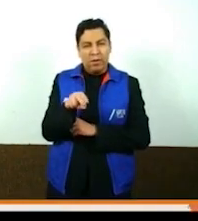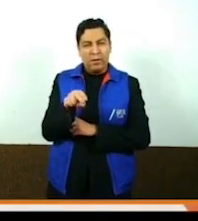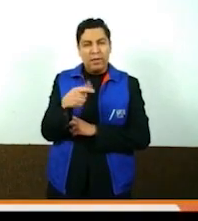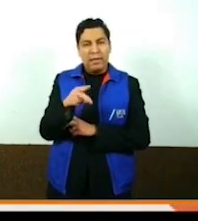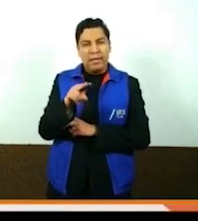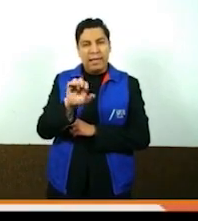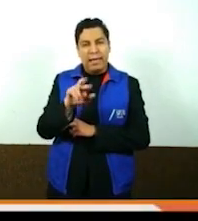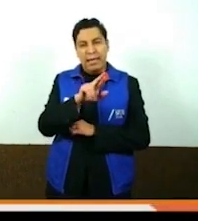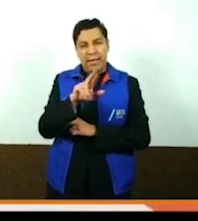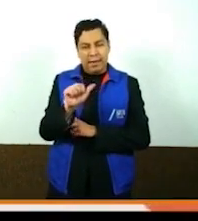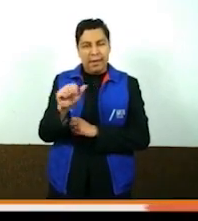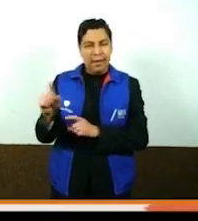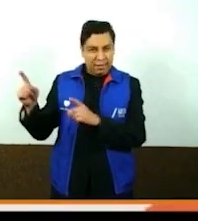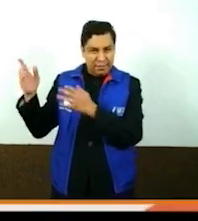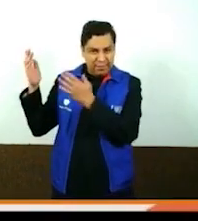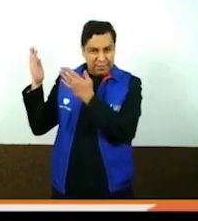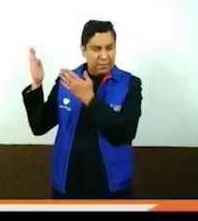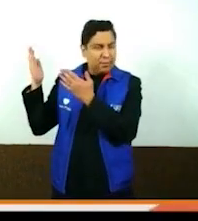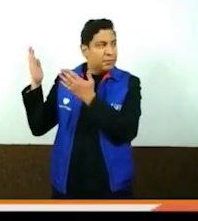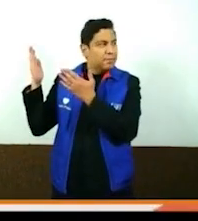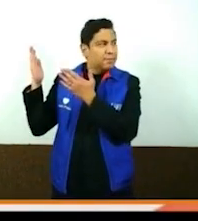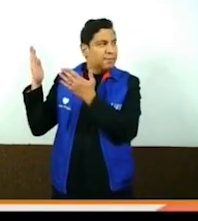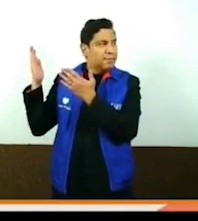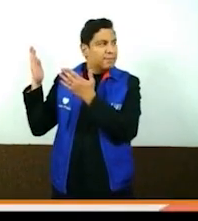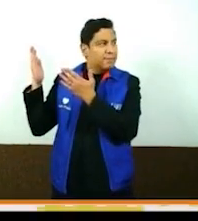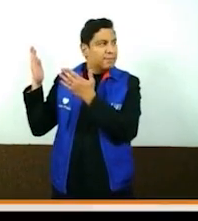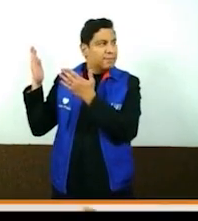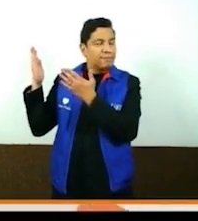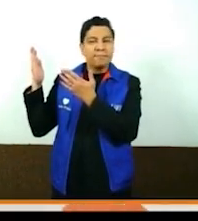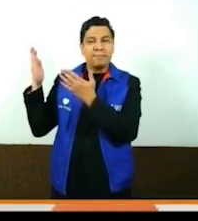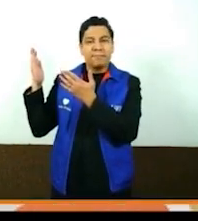Juana Lucero Guerra Ramírez,